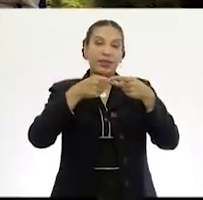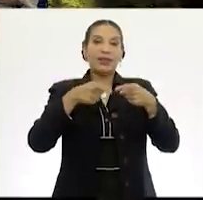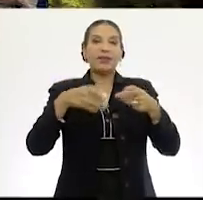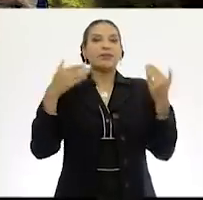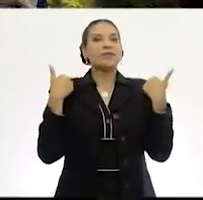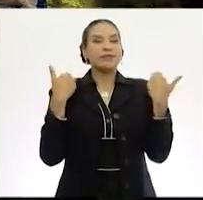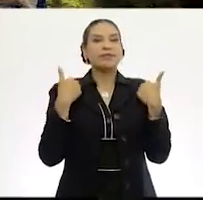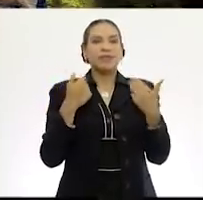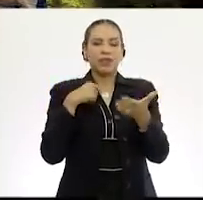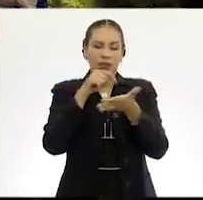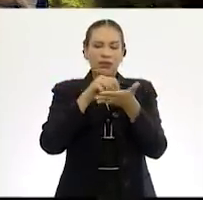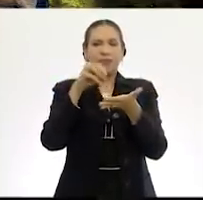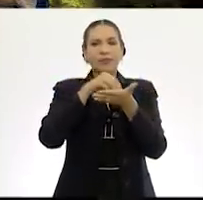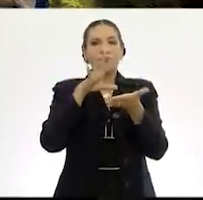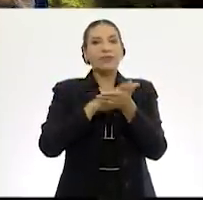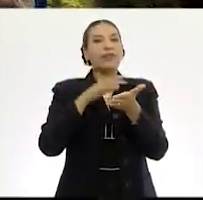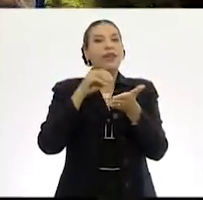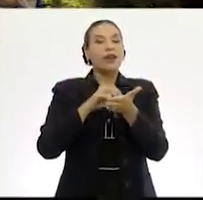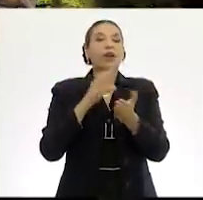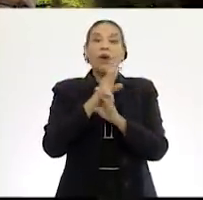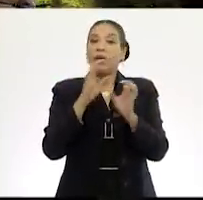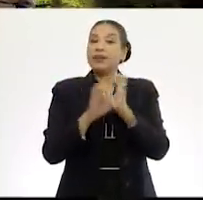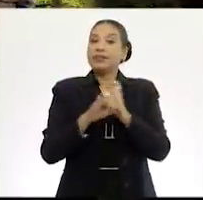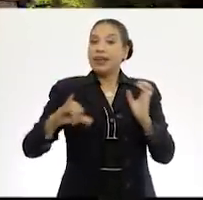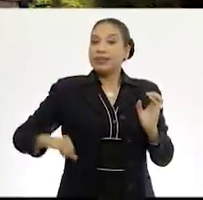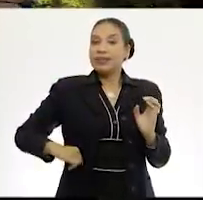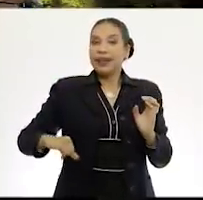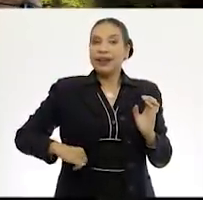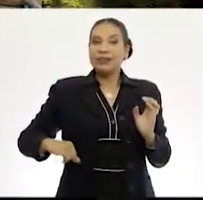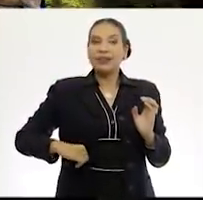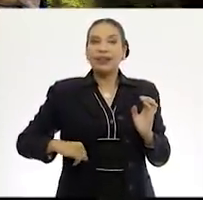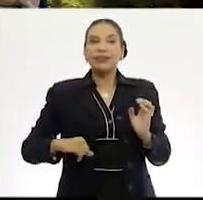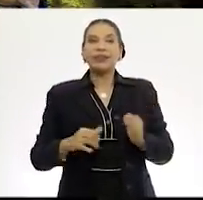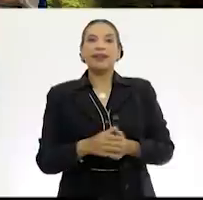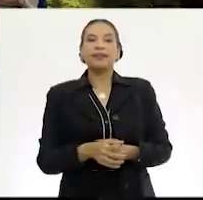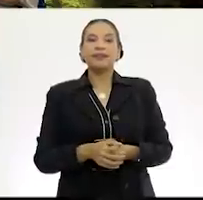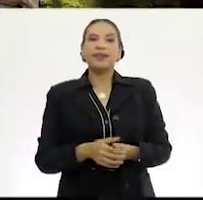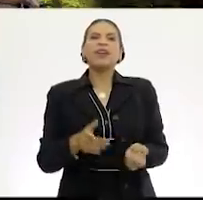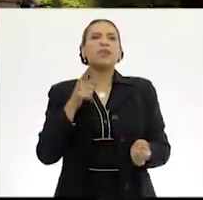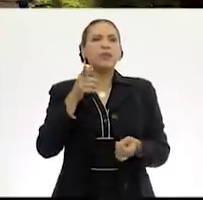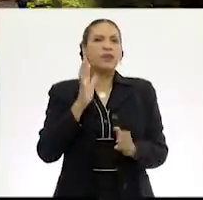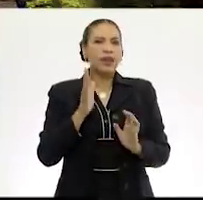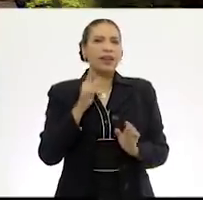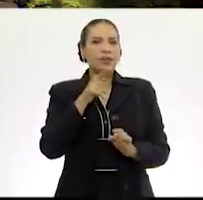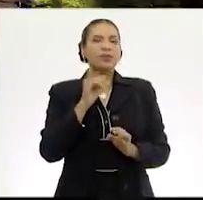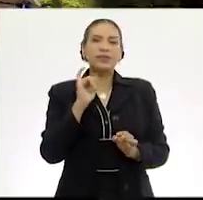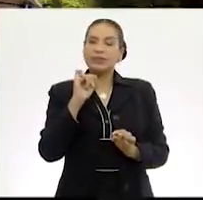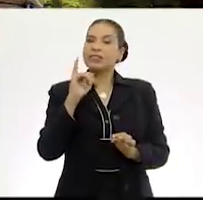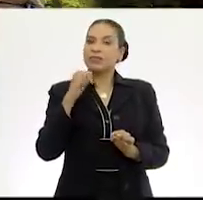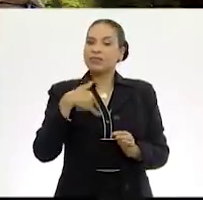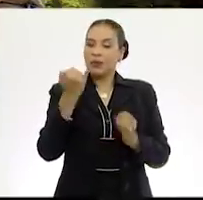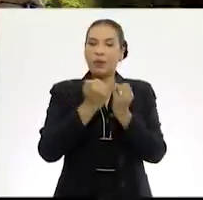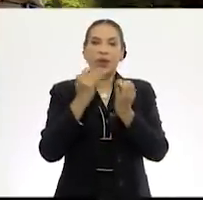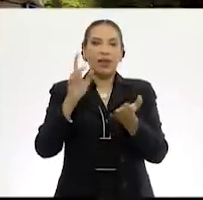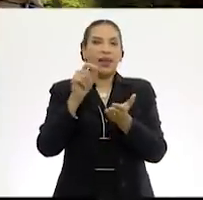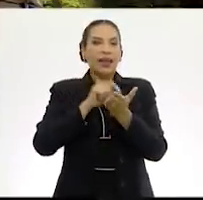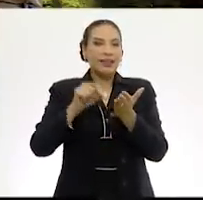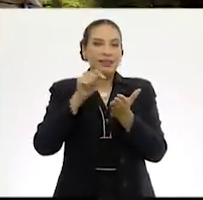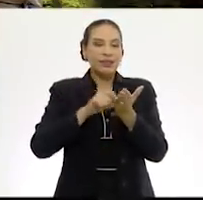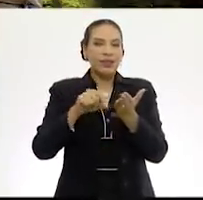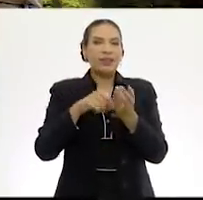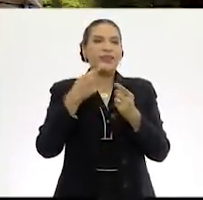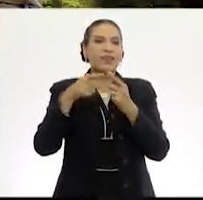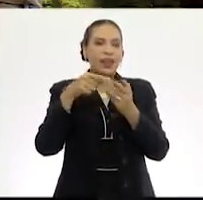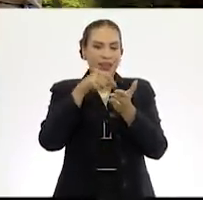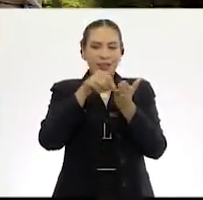Yo ya anoté varias cosas que me parecieron interesantes, profesor. Muy bien, Ale. ¿Y tú, Ton? Sí, sí, sí, yo también ya tomé